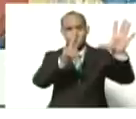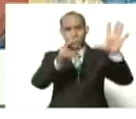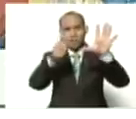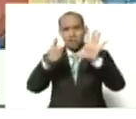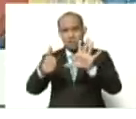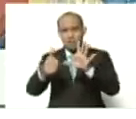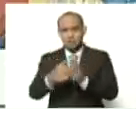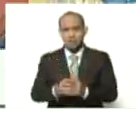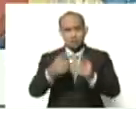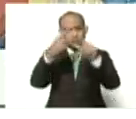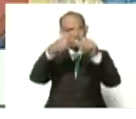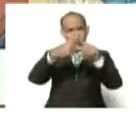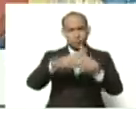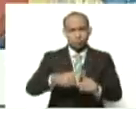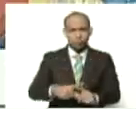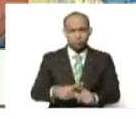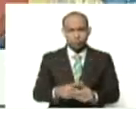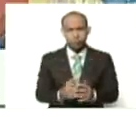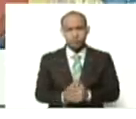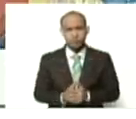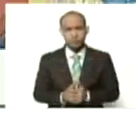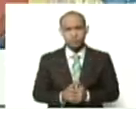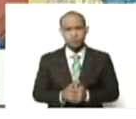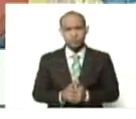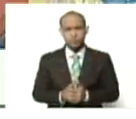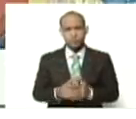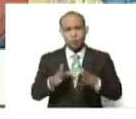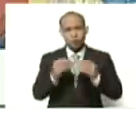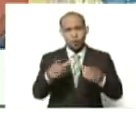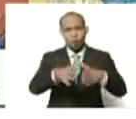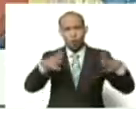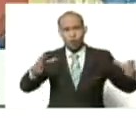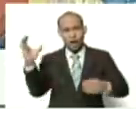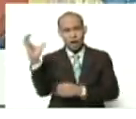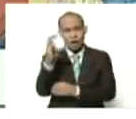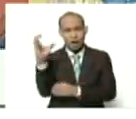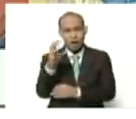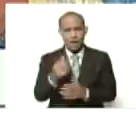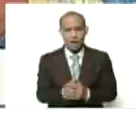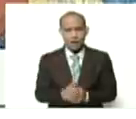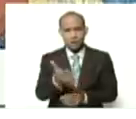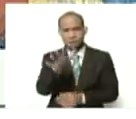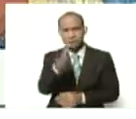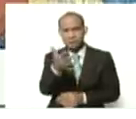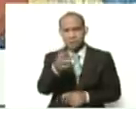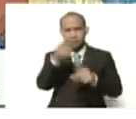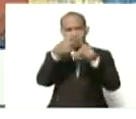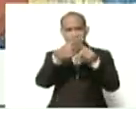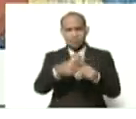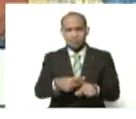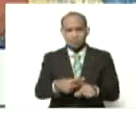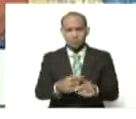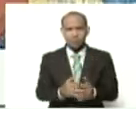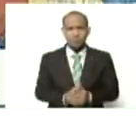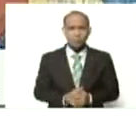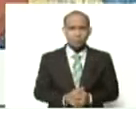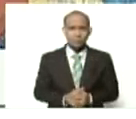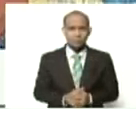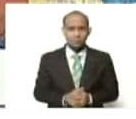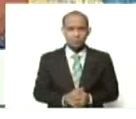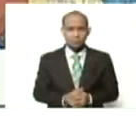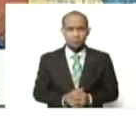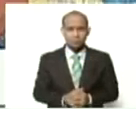576 en la región capital, te da la bicoca de